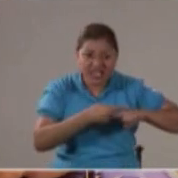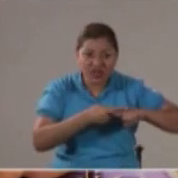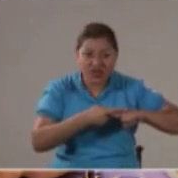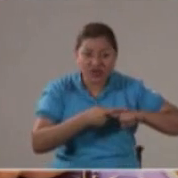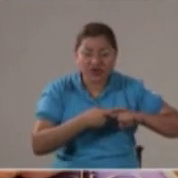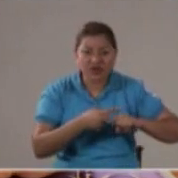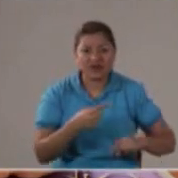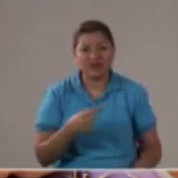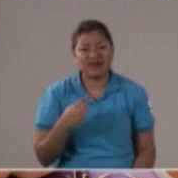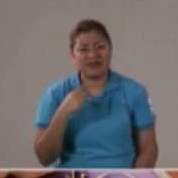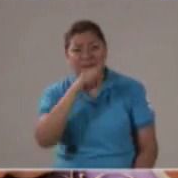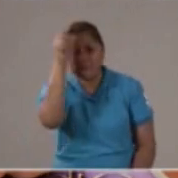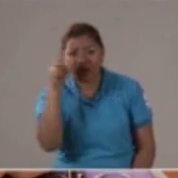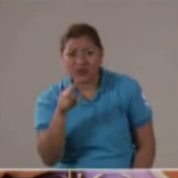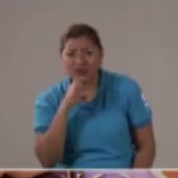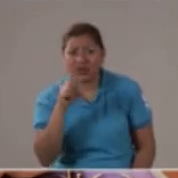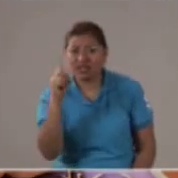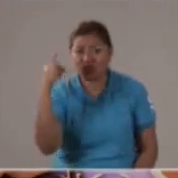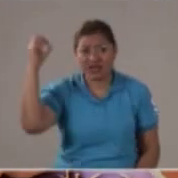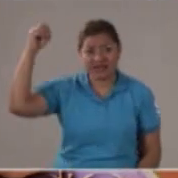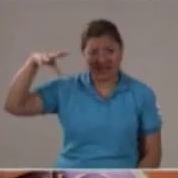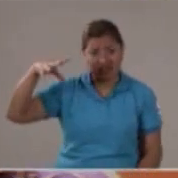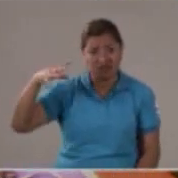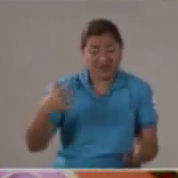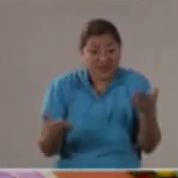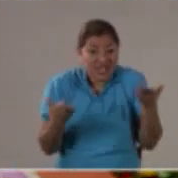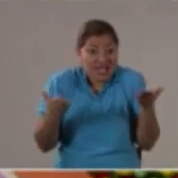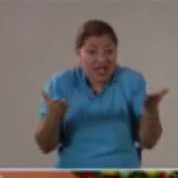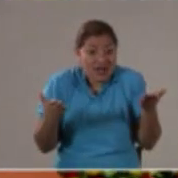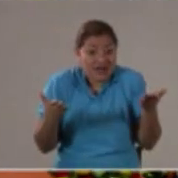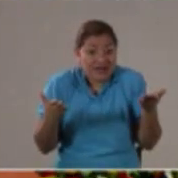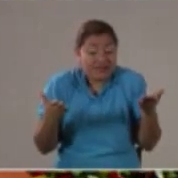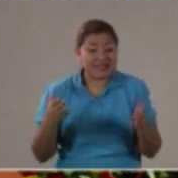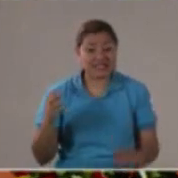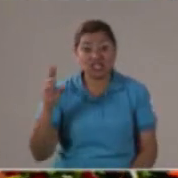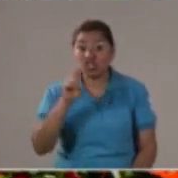una bendición, hermano. Si ahora uno no sabe ni siquiera qué comer.